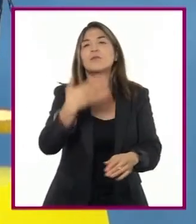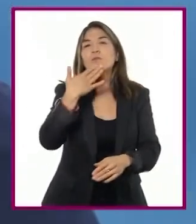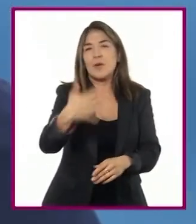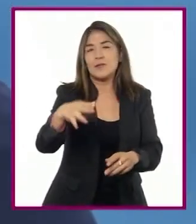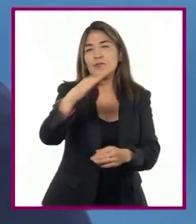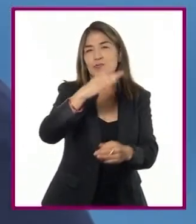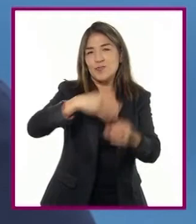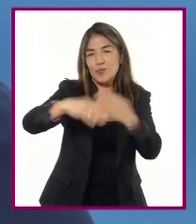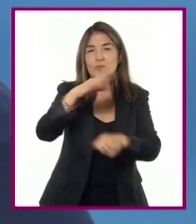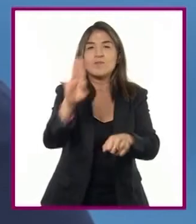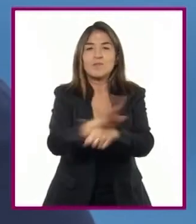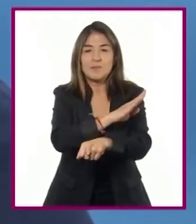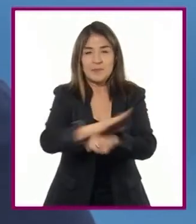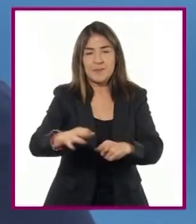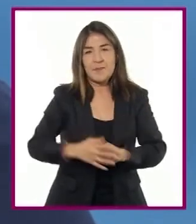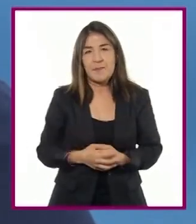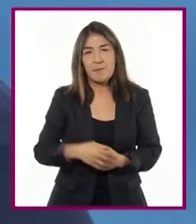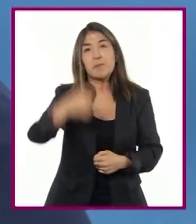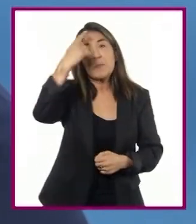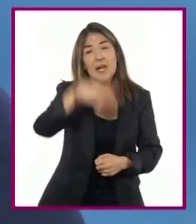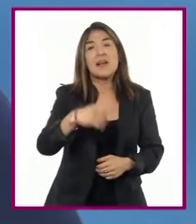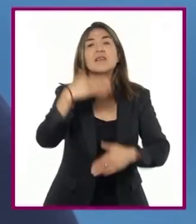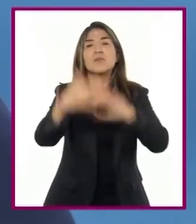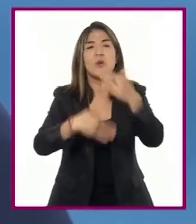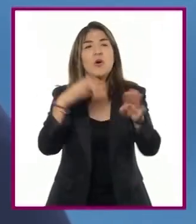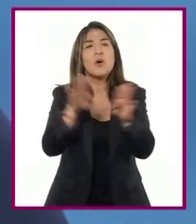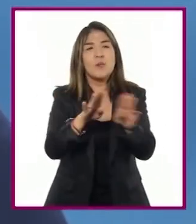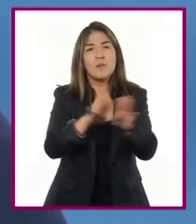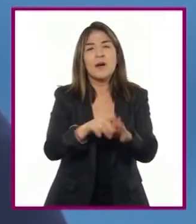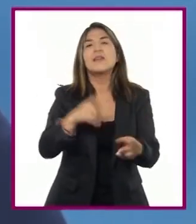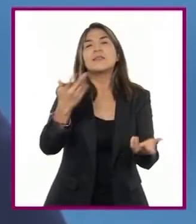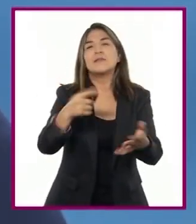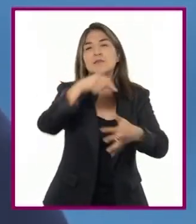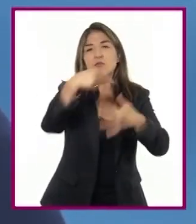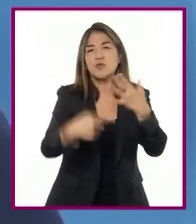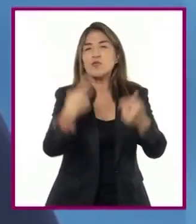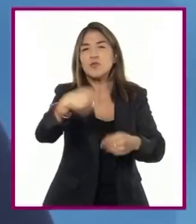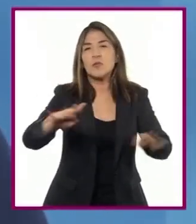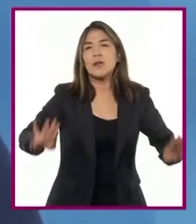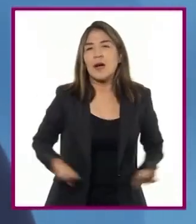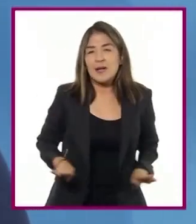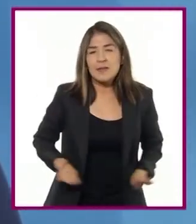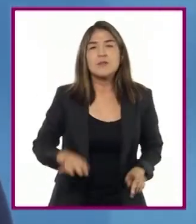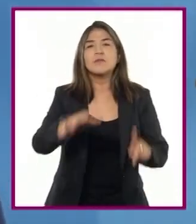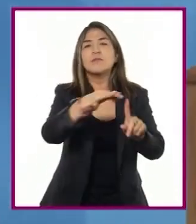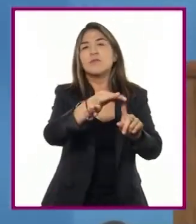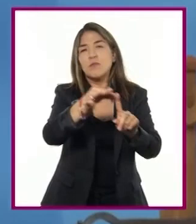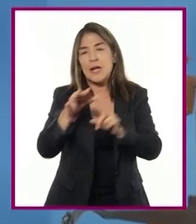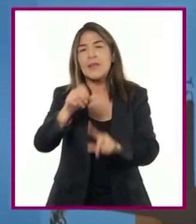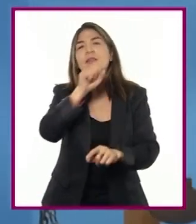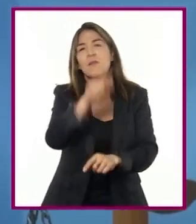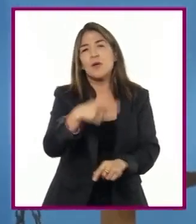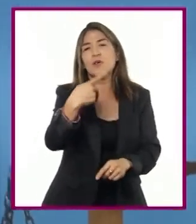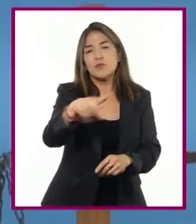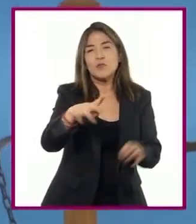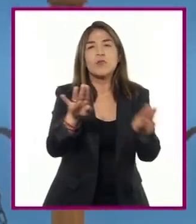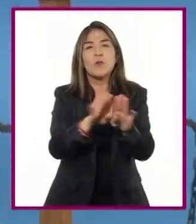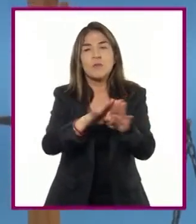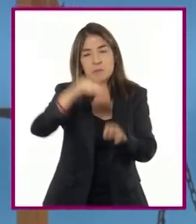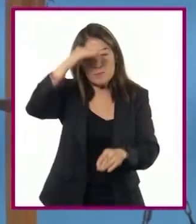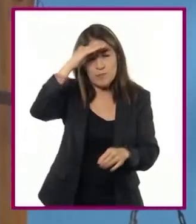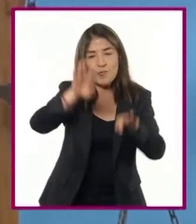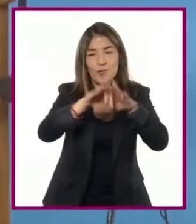satisfactorias. Para lograrlo, el mediador ha de reunir algunas características determinadas y ha de tener ciertas habilidades para